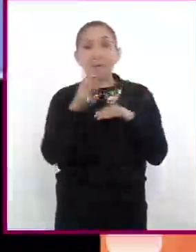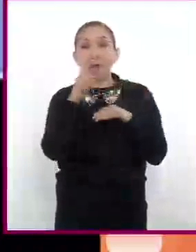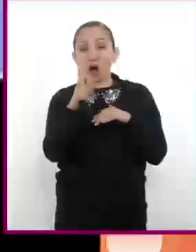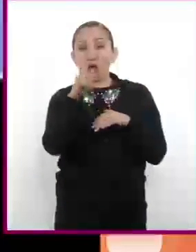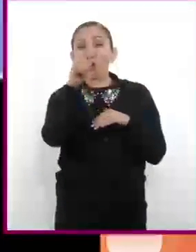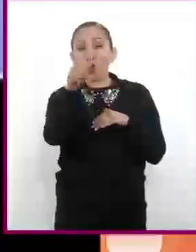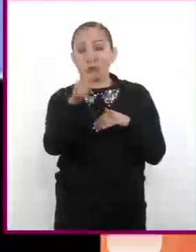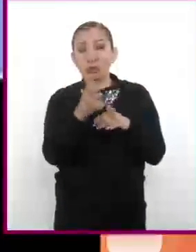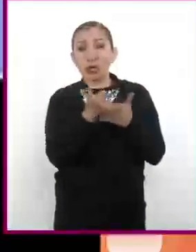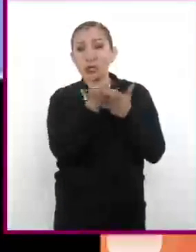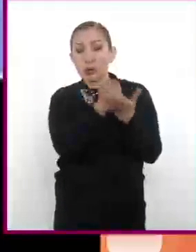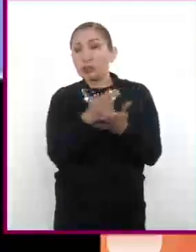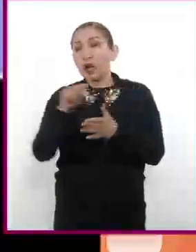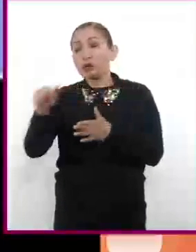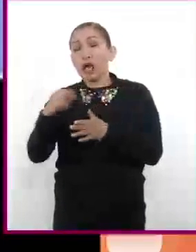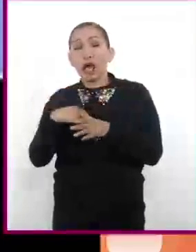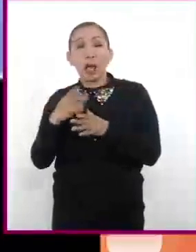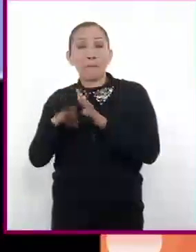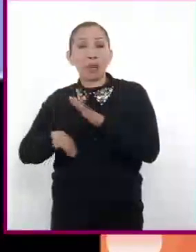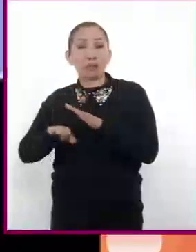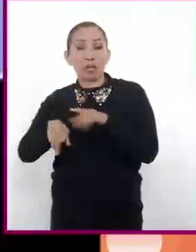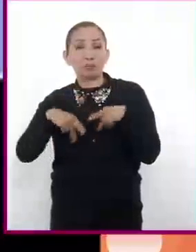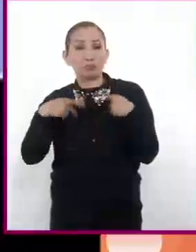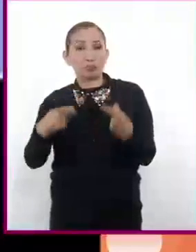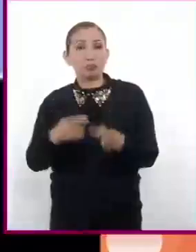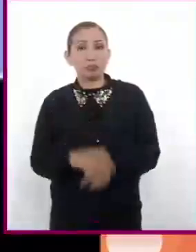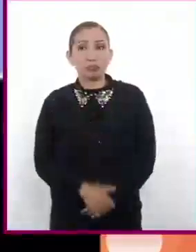mejor la corriente eléctrica que una base débil.